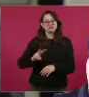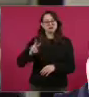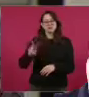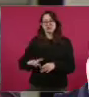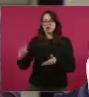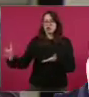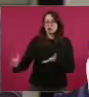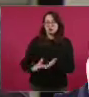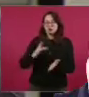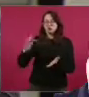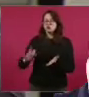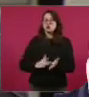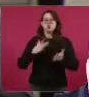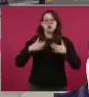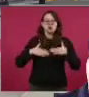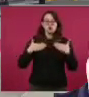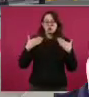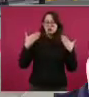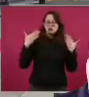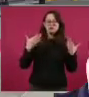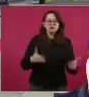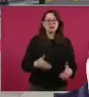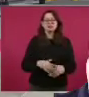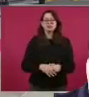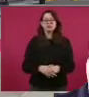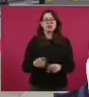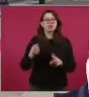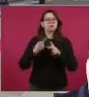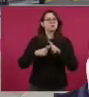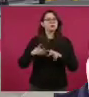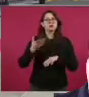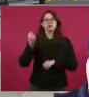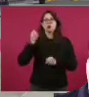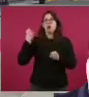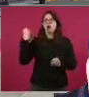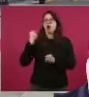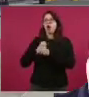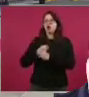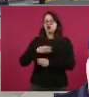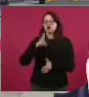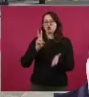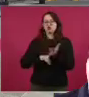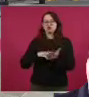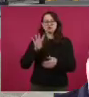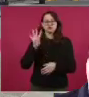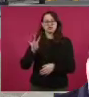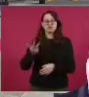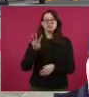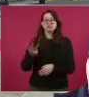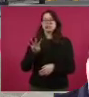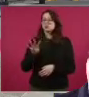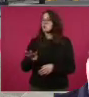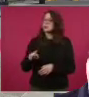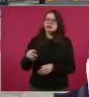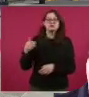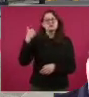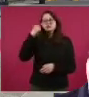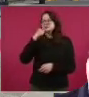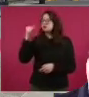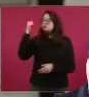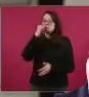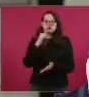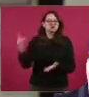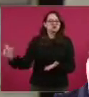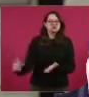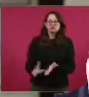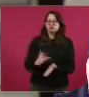la confianza que hemos recibido desde el 2019. Yo recuerdo que fue el gran proceso que tuve. Me